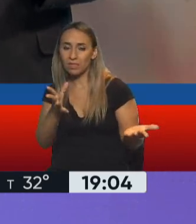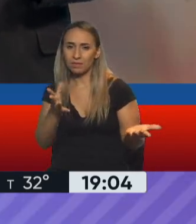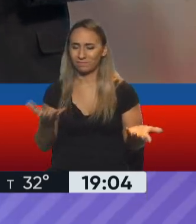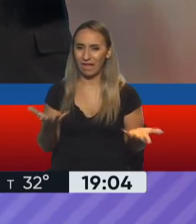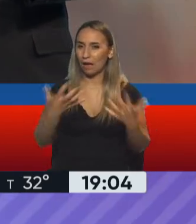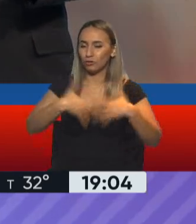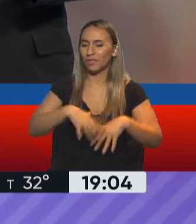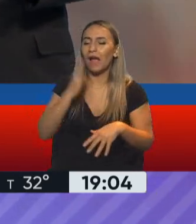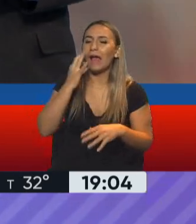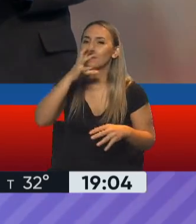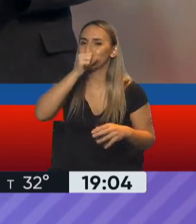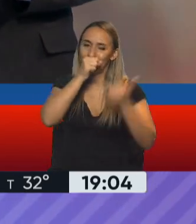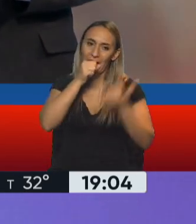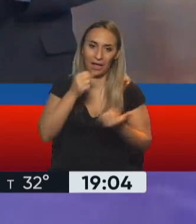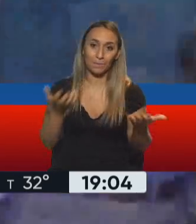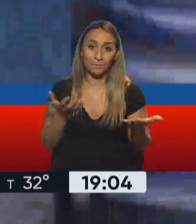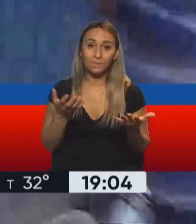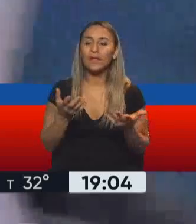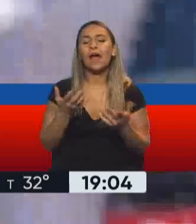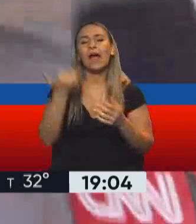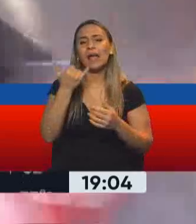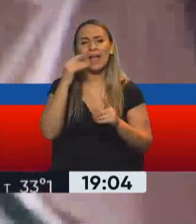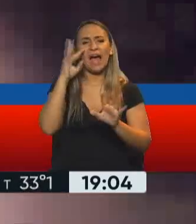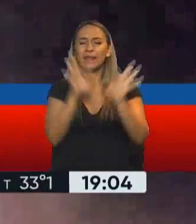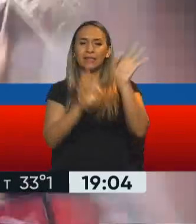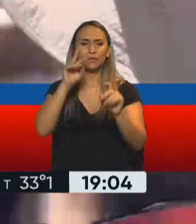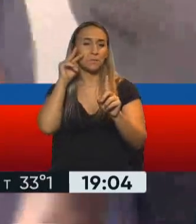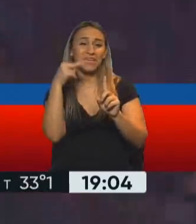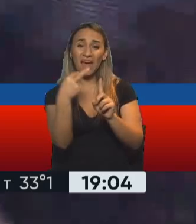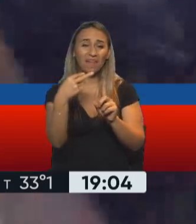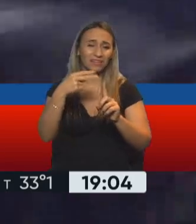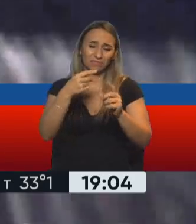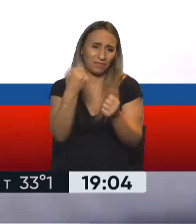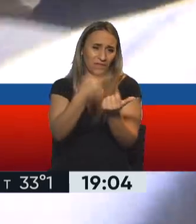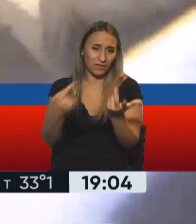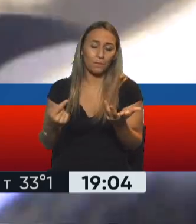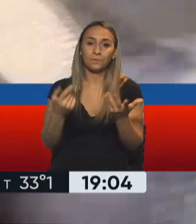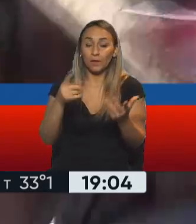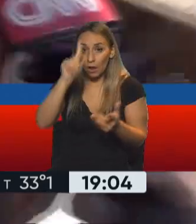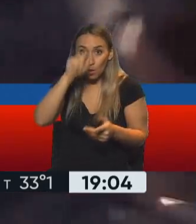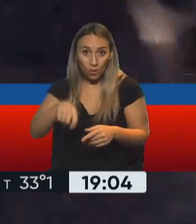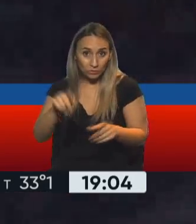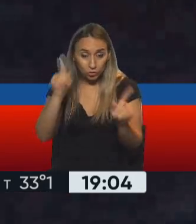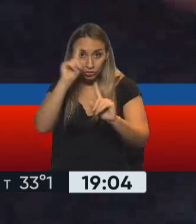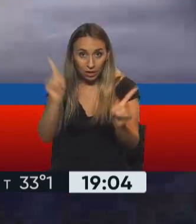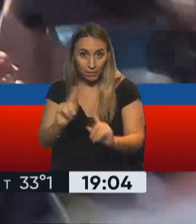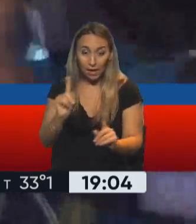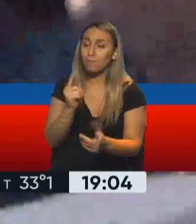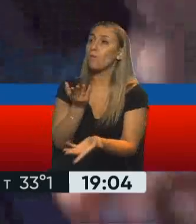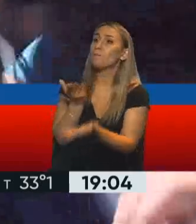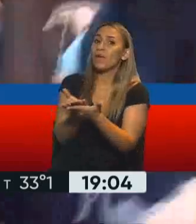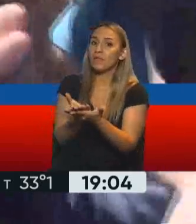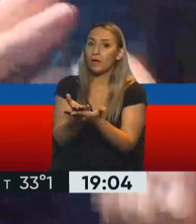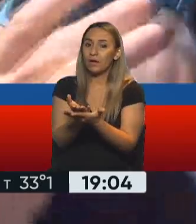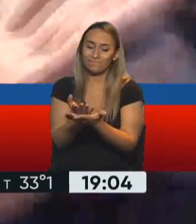de lecturas. Puede haber una lectura. Es imposible que el juez no supiera que esto se le iba a plantear. Y además es imposible que no lo